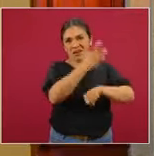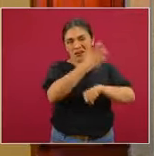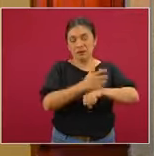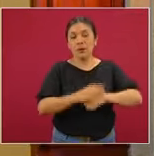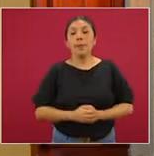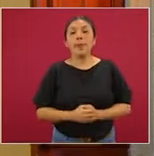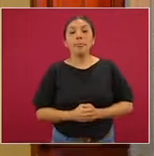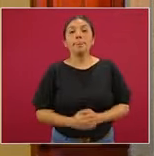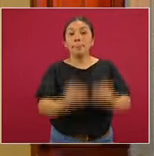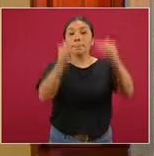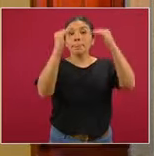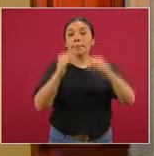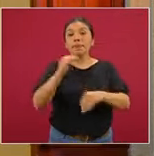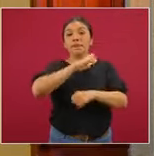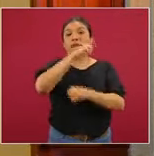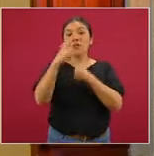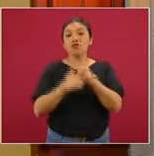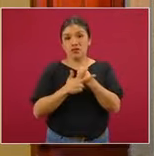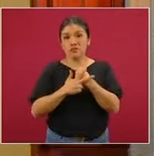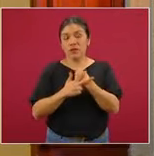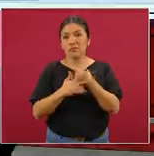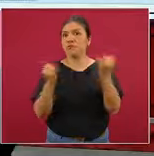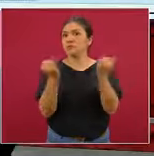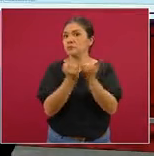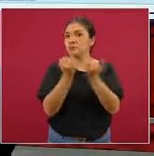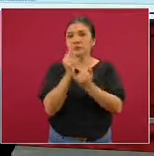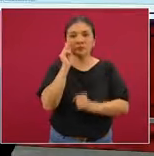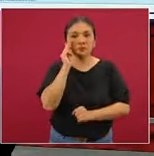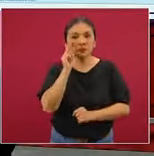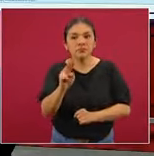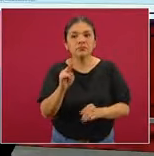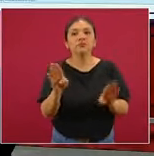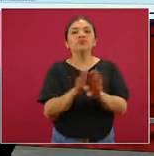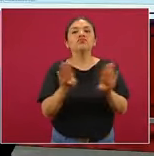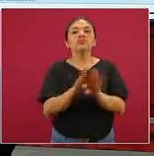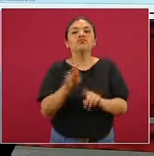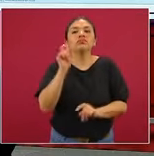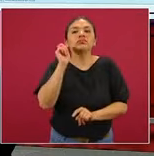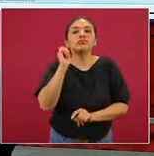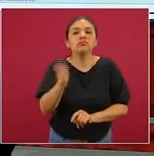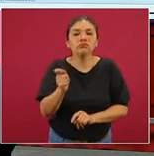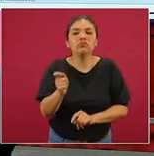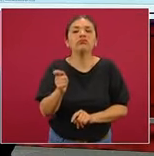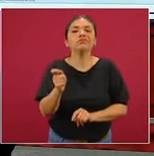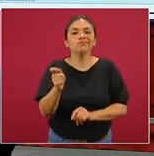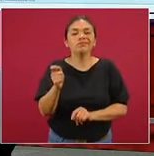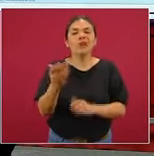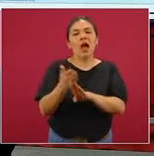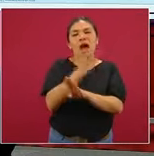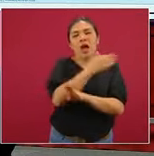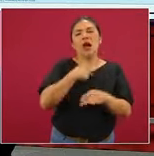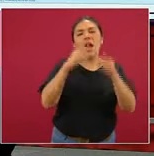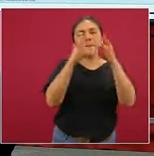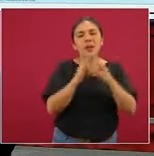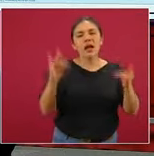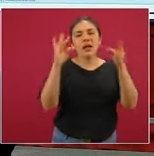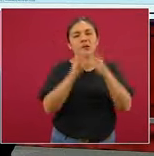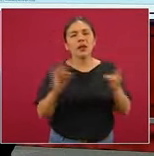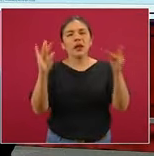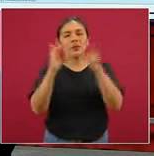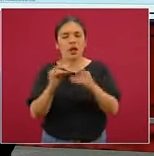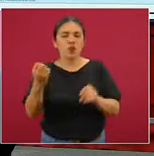norte. Luego le sigue Europa, y aquí también en Europa se ve lo que hemos estado ya platicando en conferencias